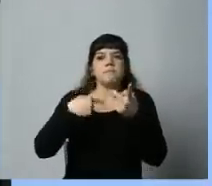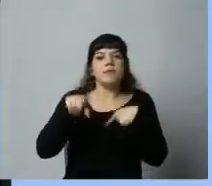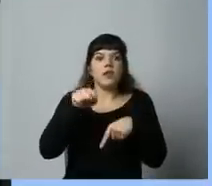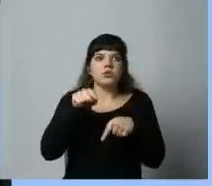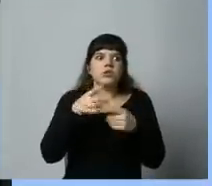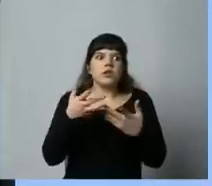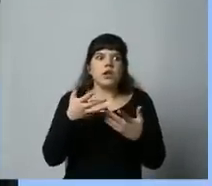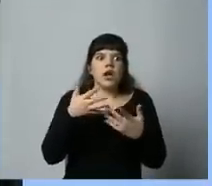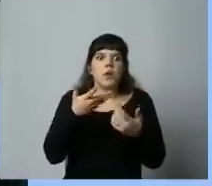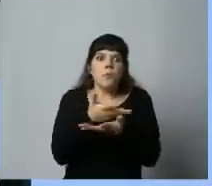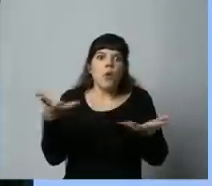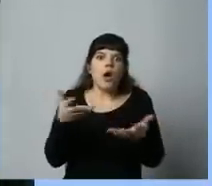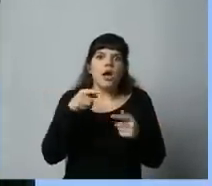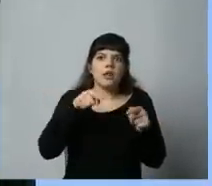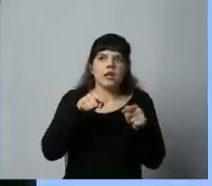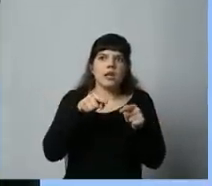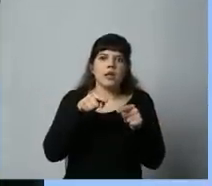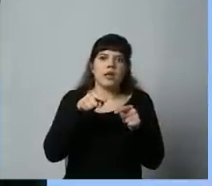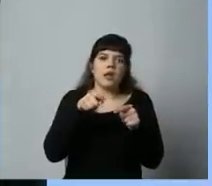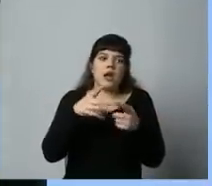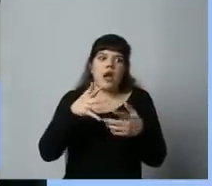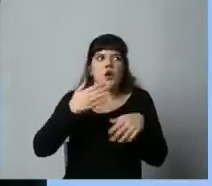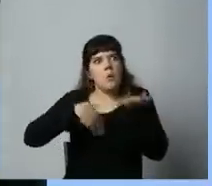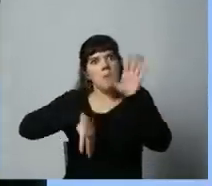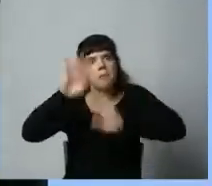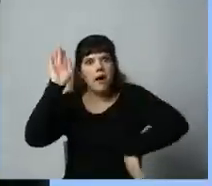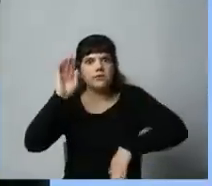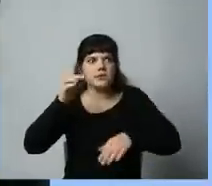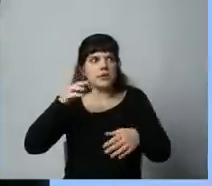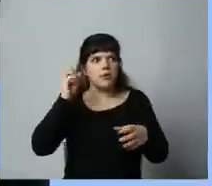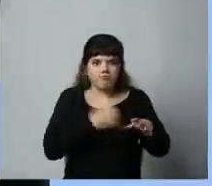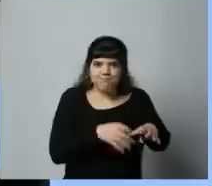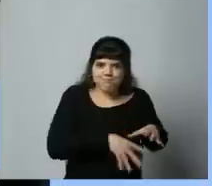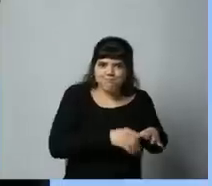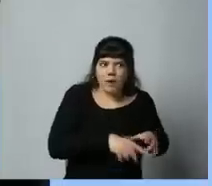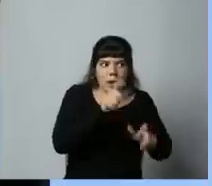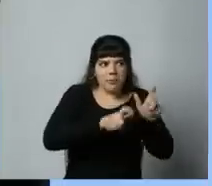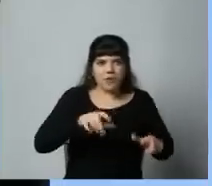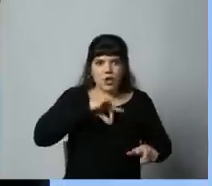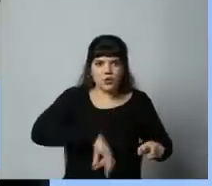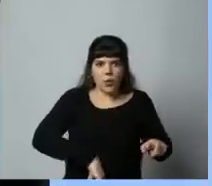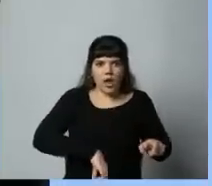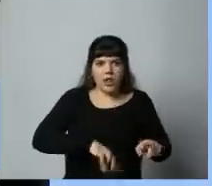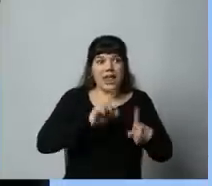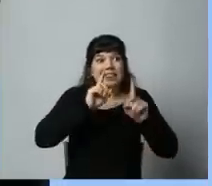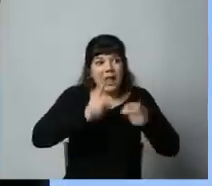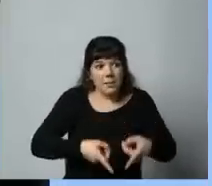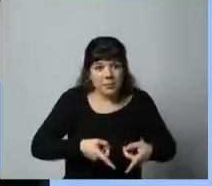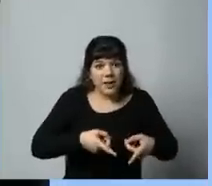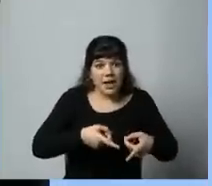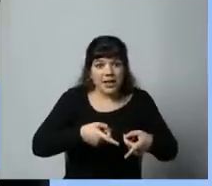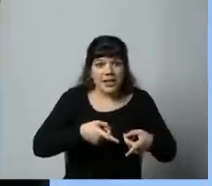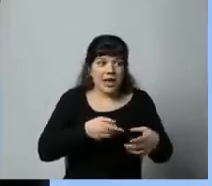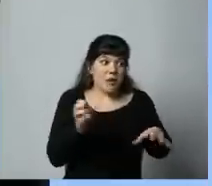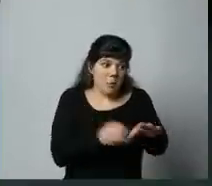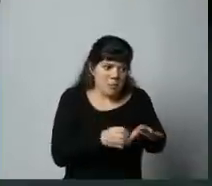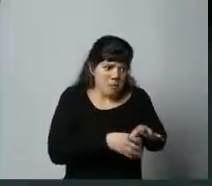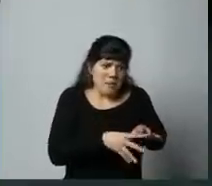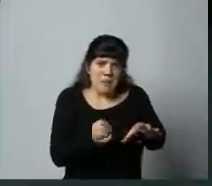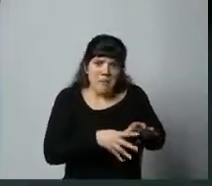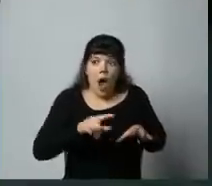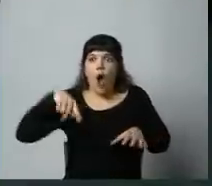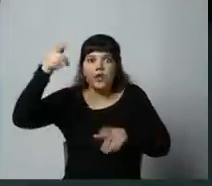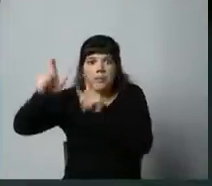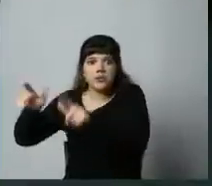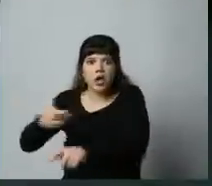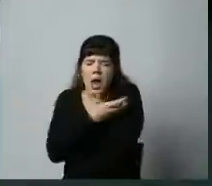te está diciendo que los que tienen mayores ingresos en el Uruguay van a tener todavía mayores en relación con los que tienen menores va a estar cada